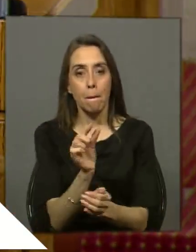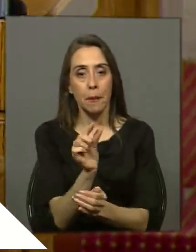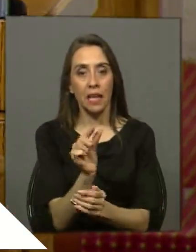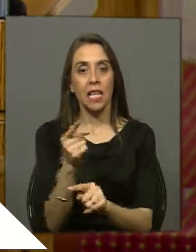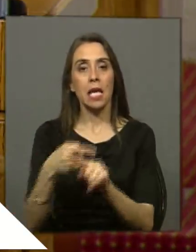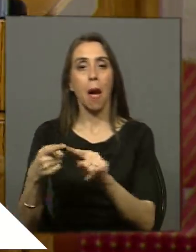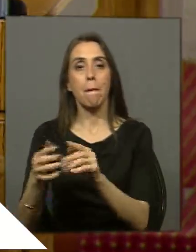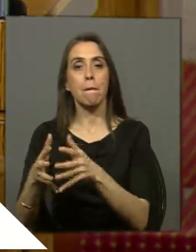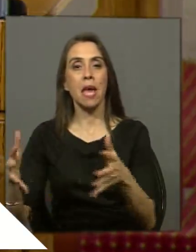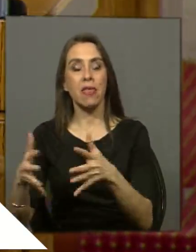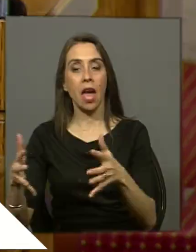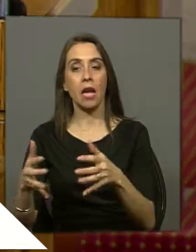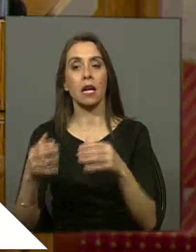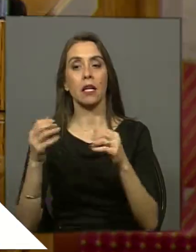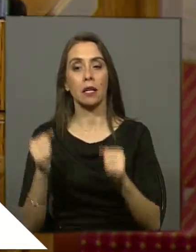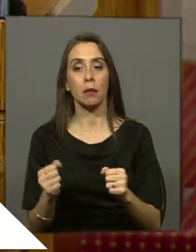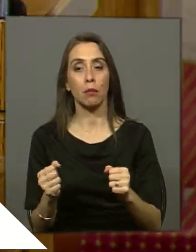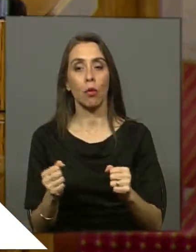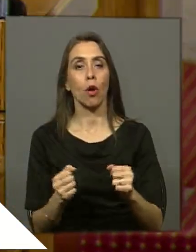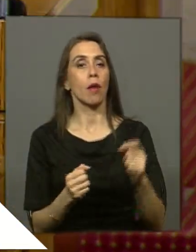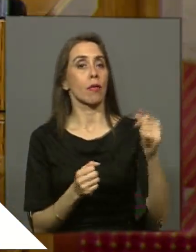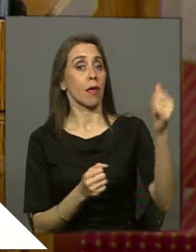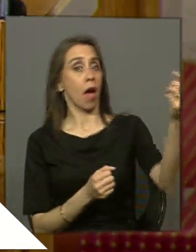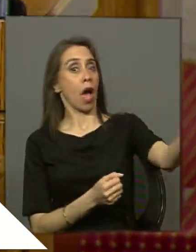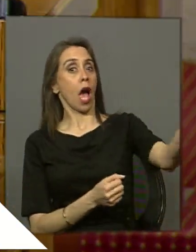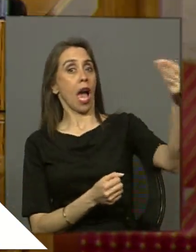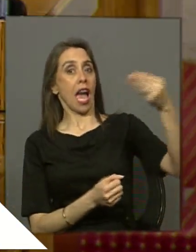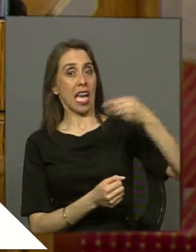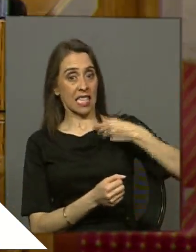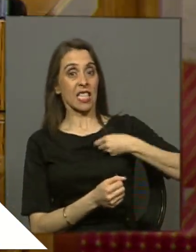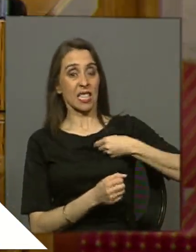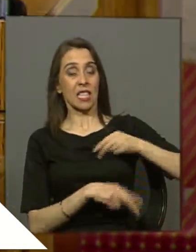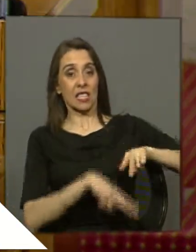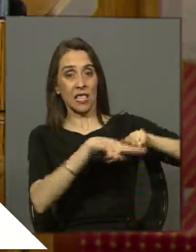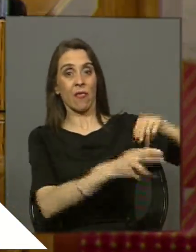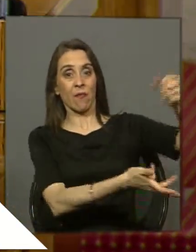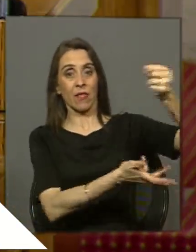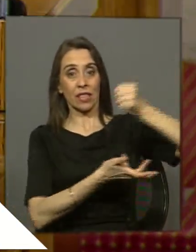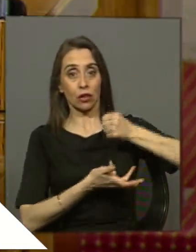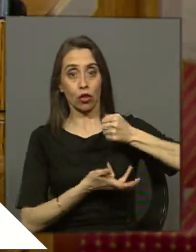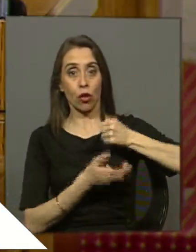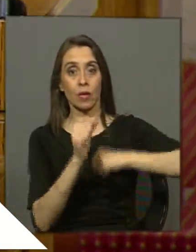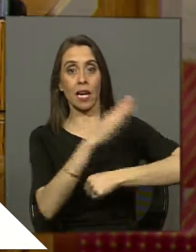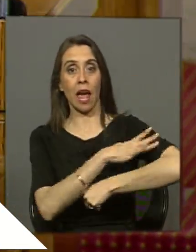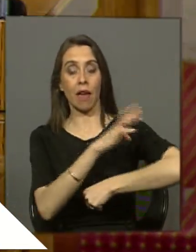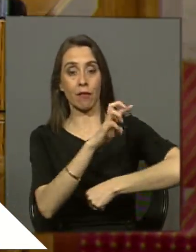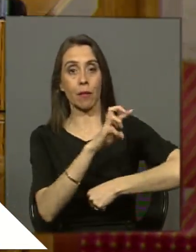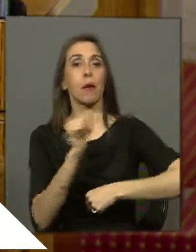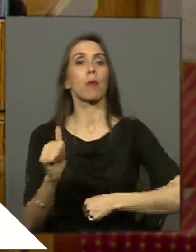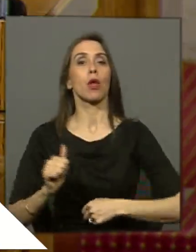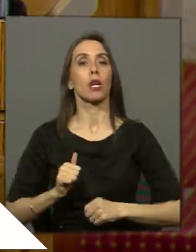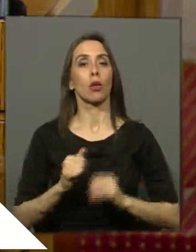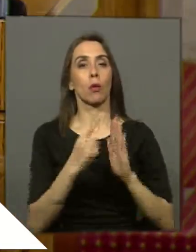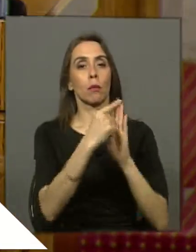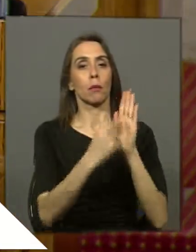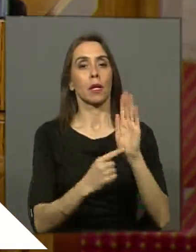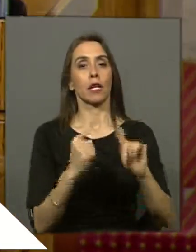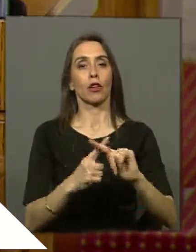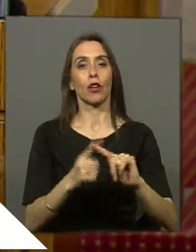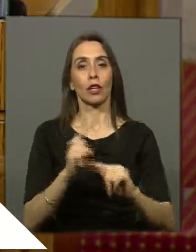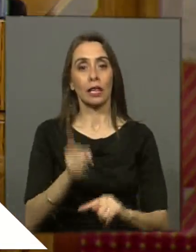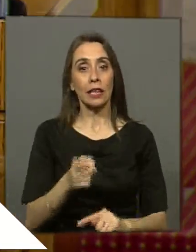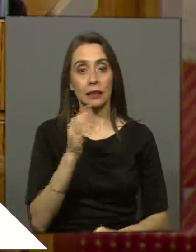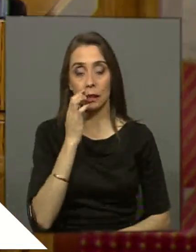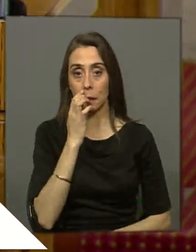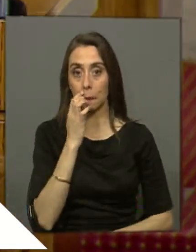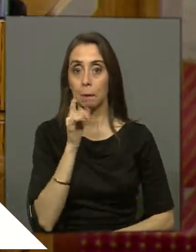capacidad de recibir esa inversión que tengan la capacidad naturalmente de cumplir con las exigencias que son indispensables